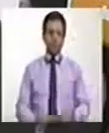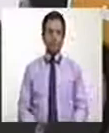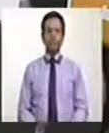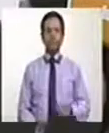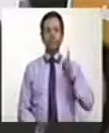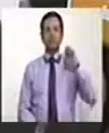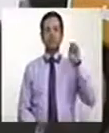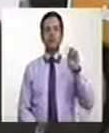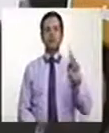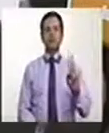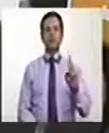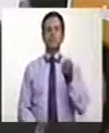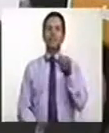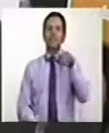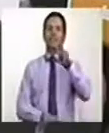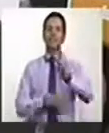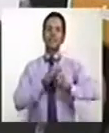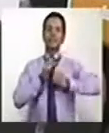17 años en la ANDI